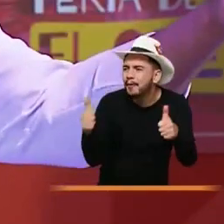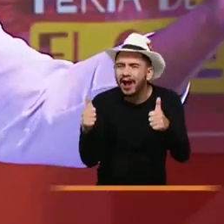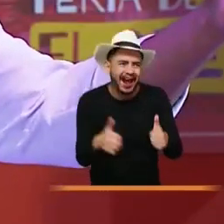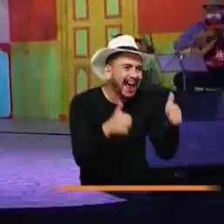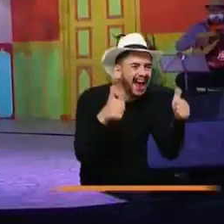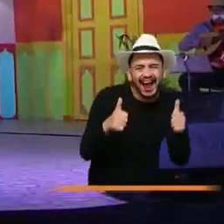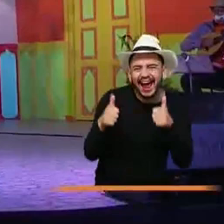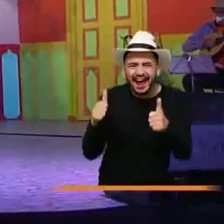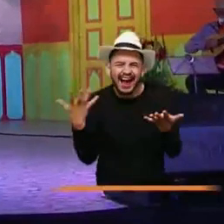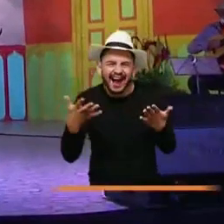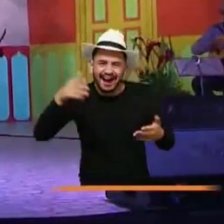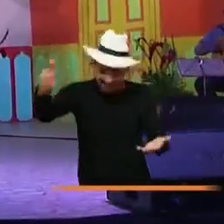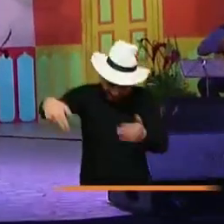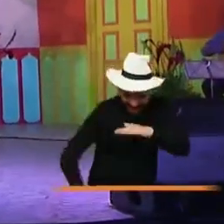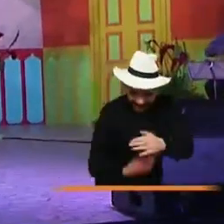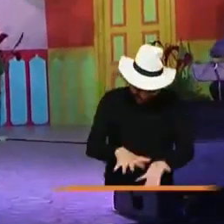aído